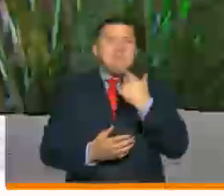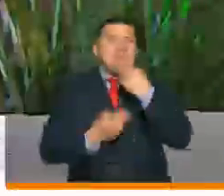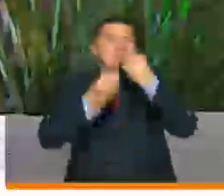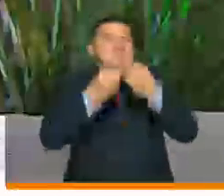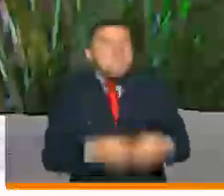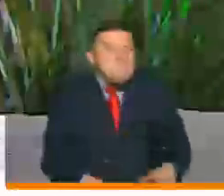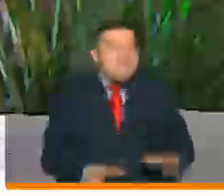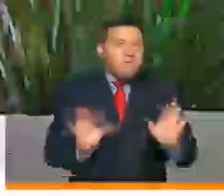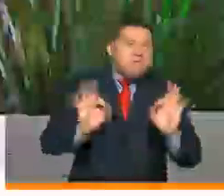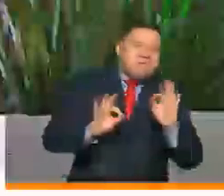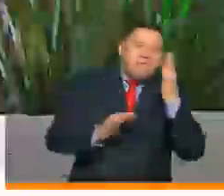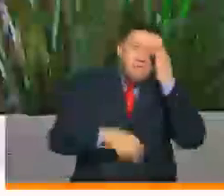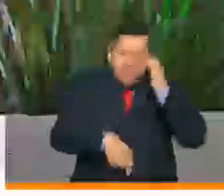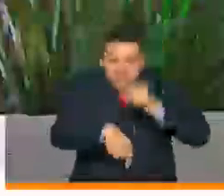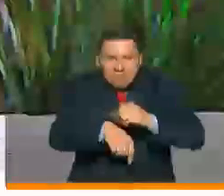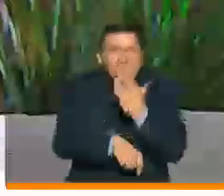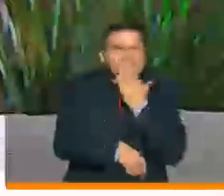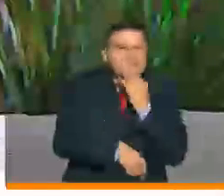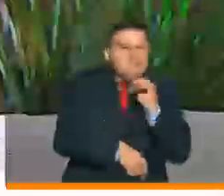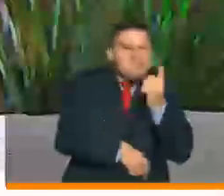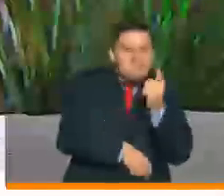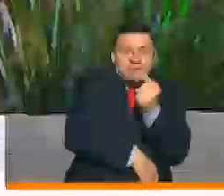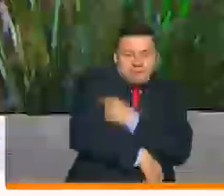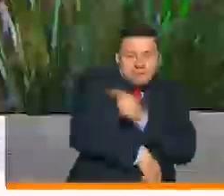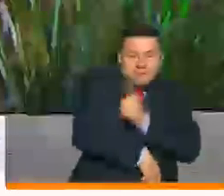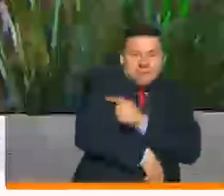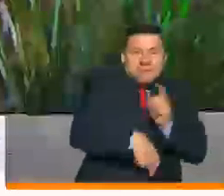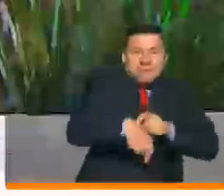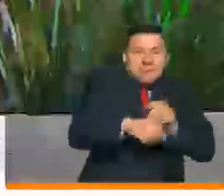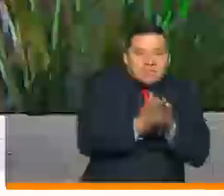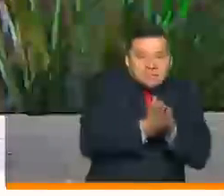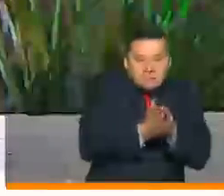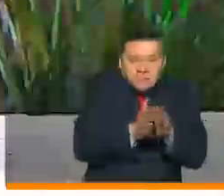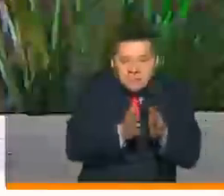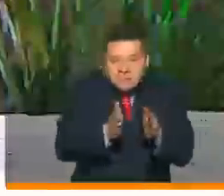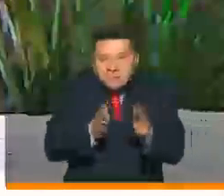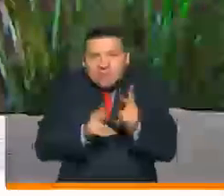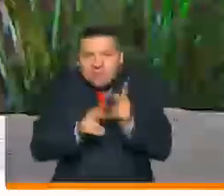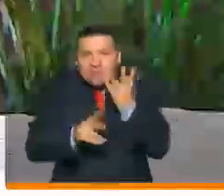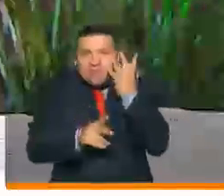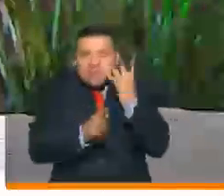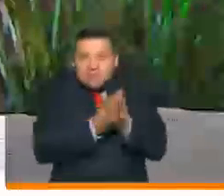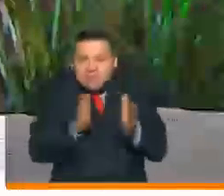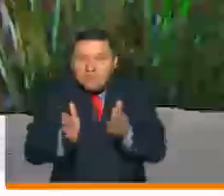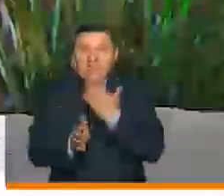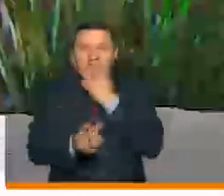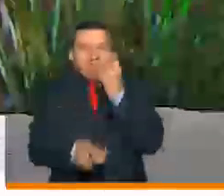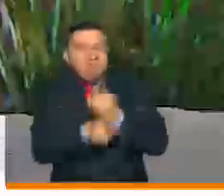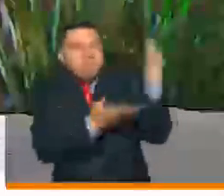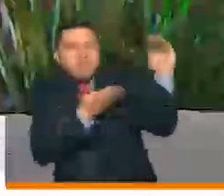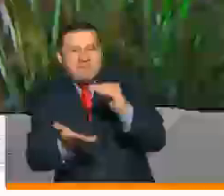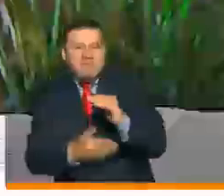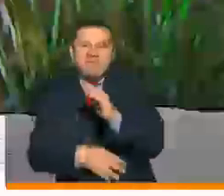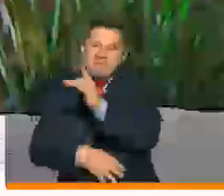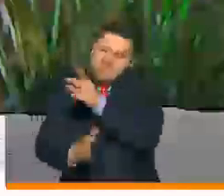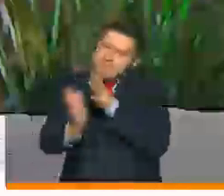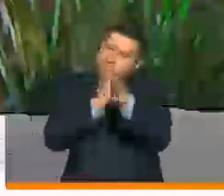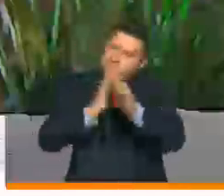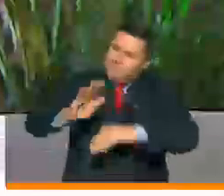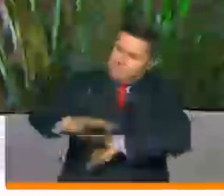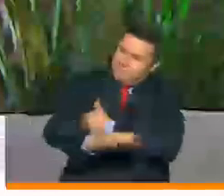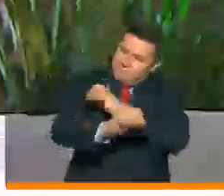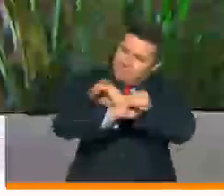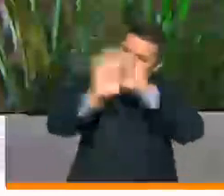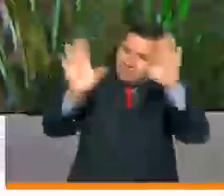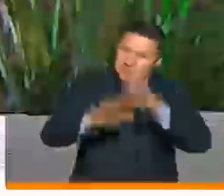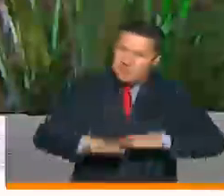de efectividad porque está dentro de los tiempos entre primera y segunda dosis para esta casa farmacéutica, pero yo quiero que hagamos con un mensaje muy claro, ministro Fernando,